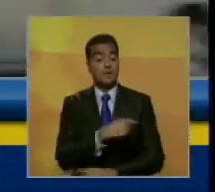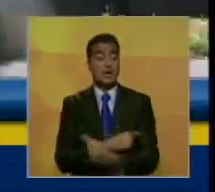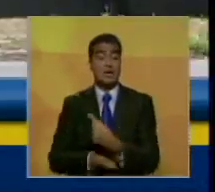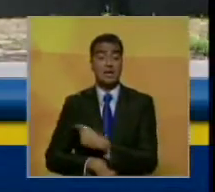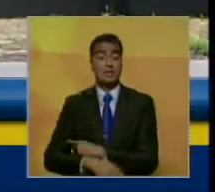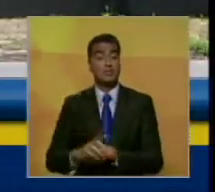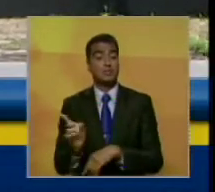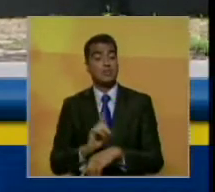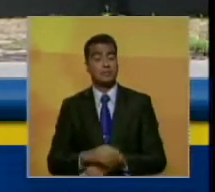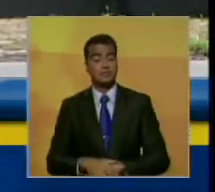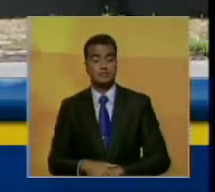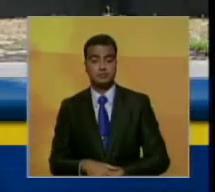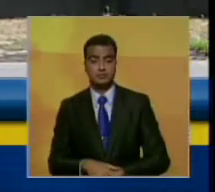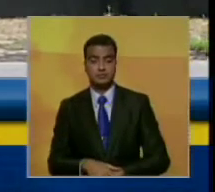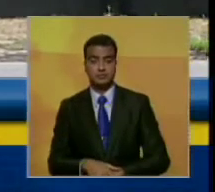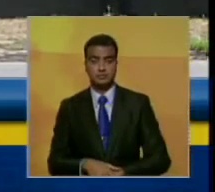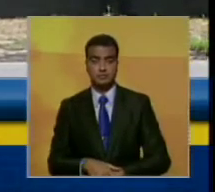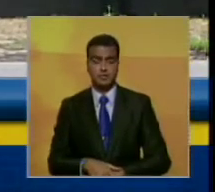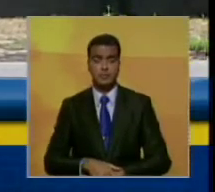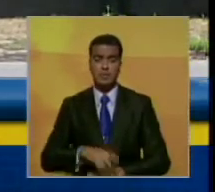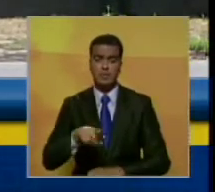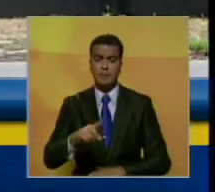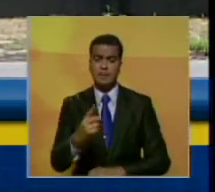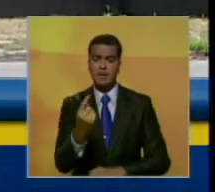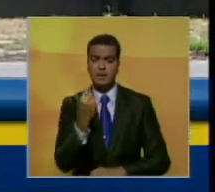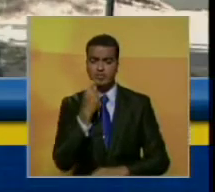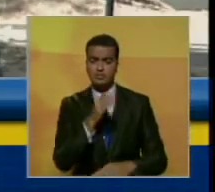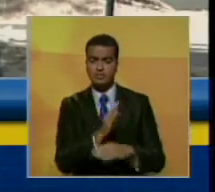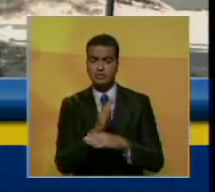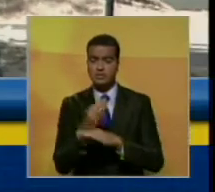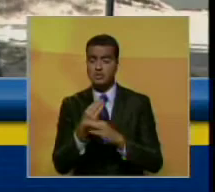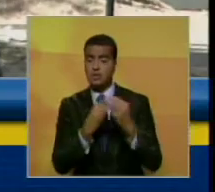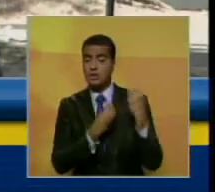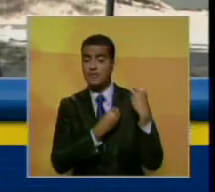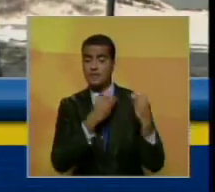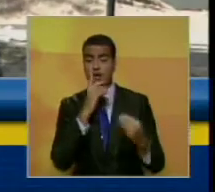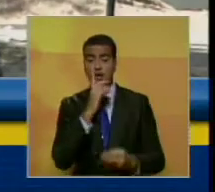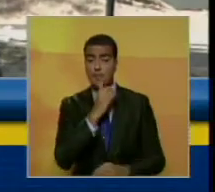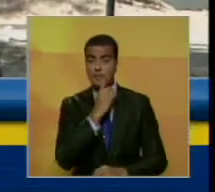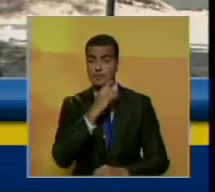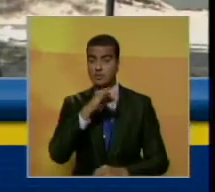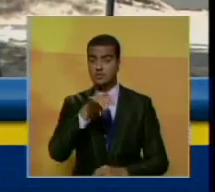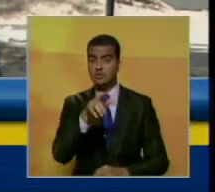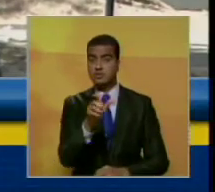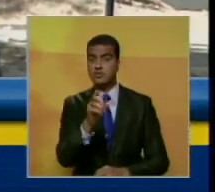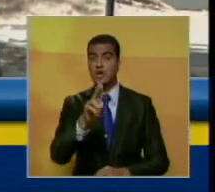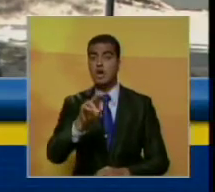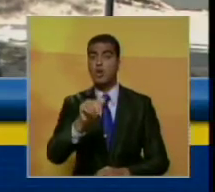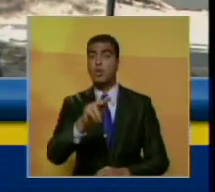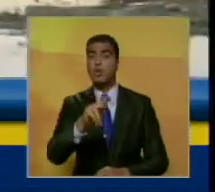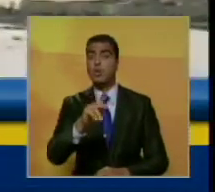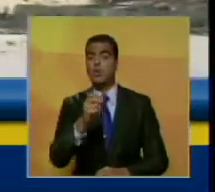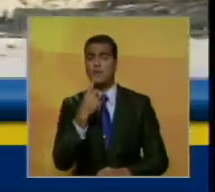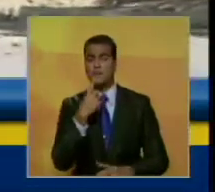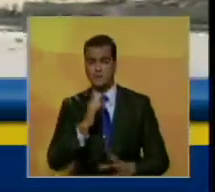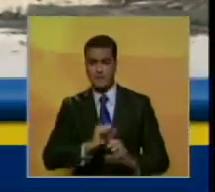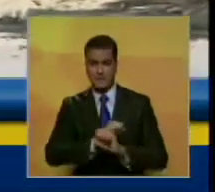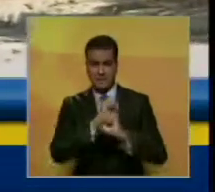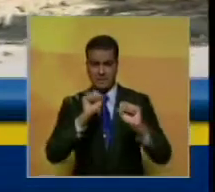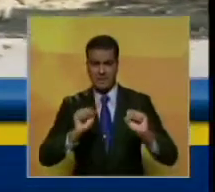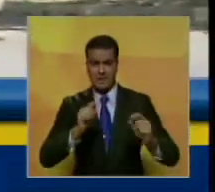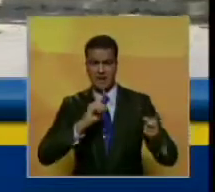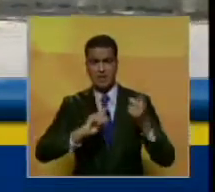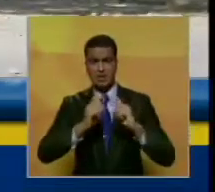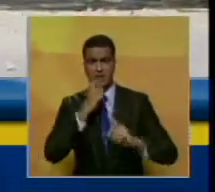policía resultaran heridos, incluyendo un supervisor jefe identificado como José Guape. Más temprano, varias